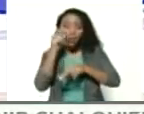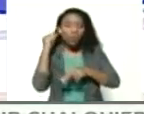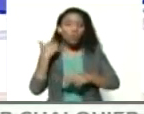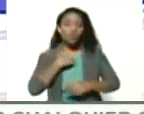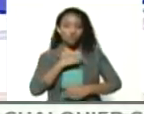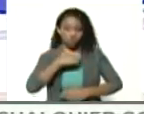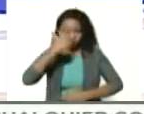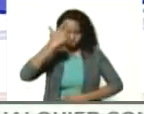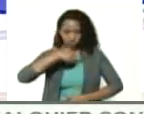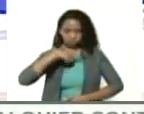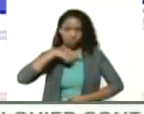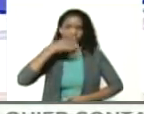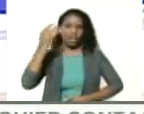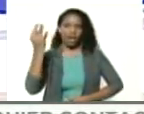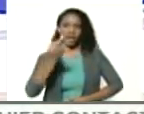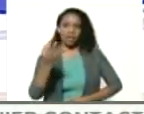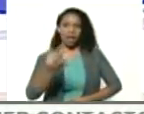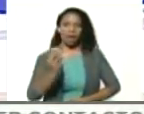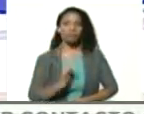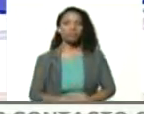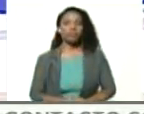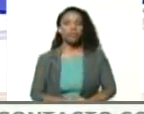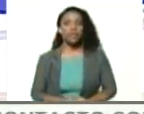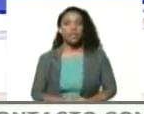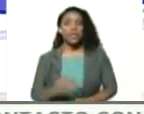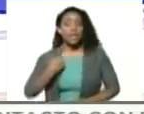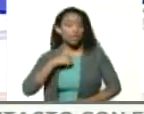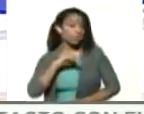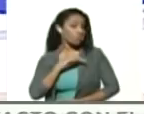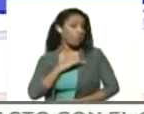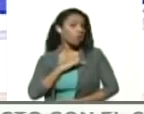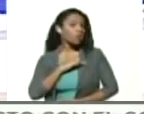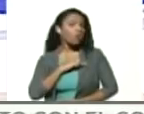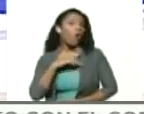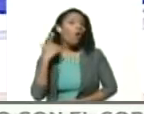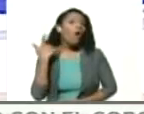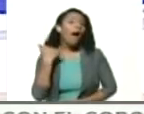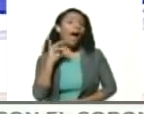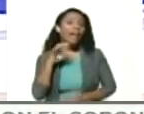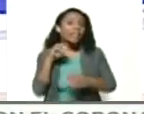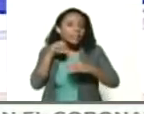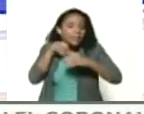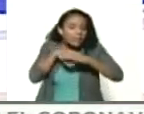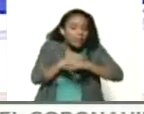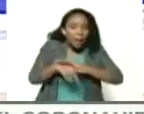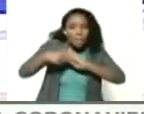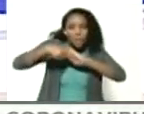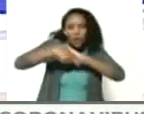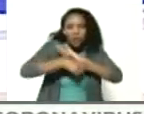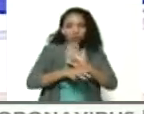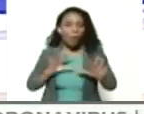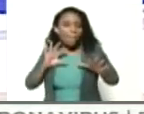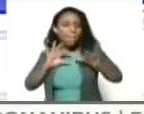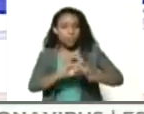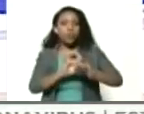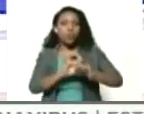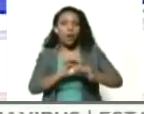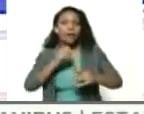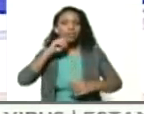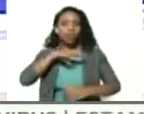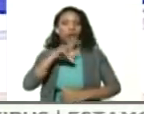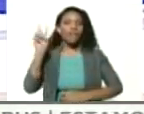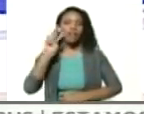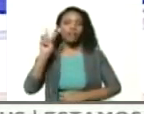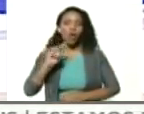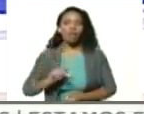somos de verdad y estamos enraizados profundamente en la historia de